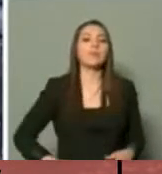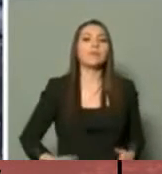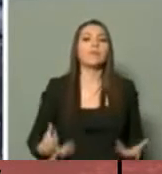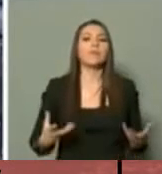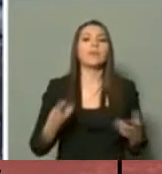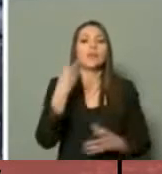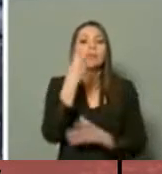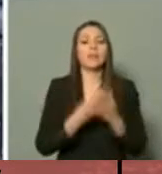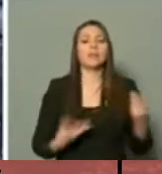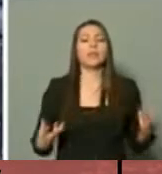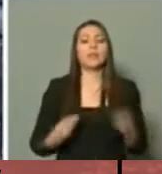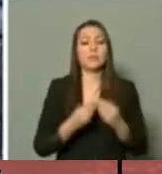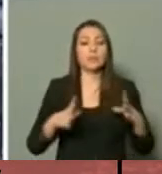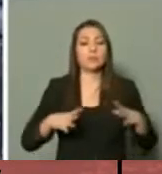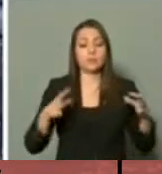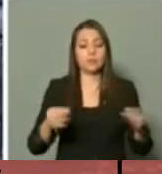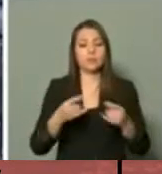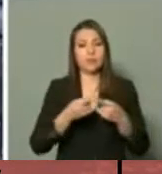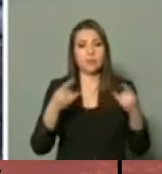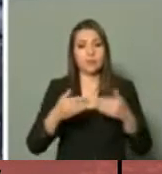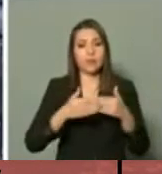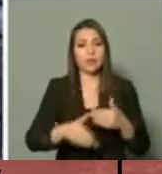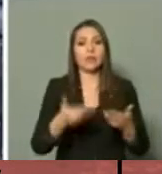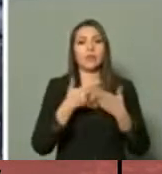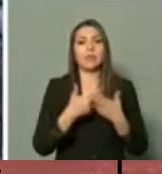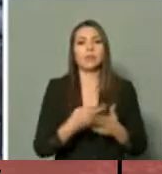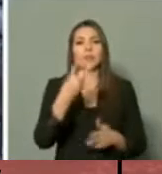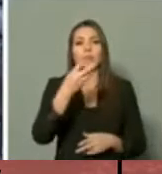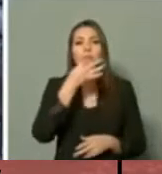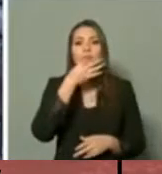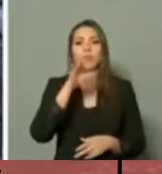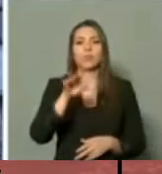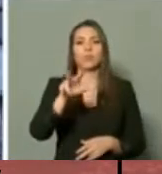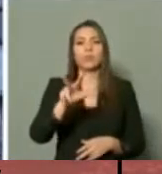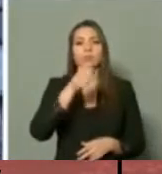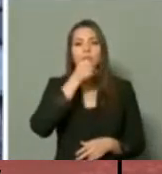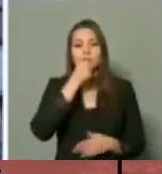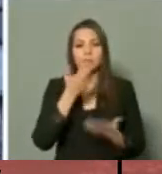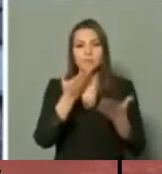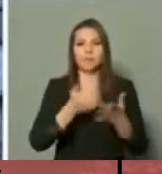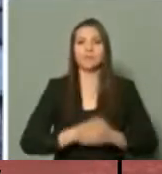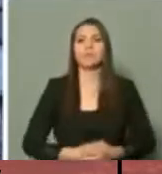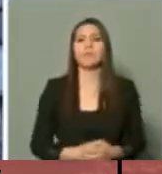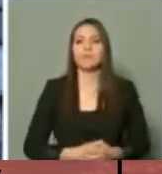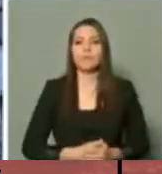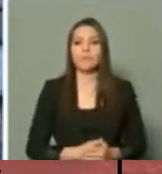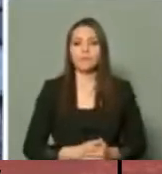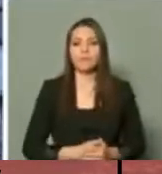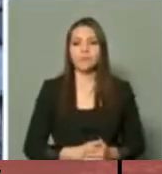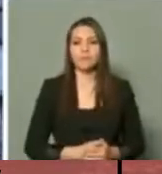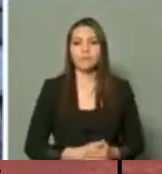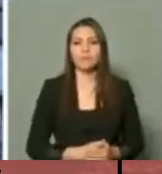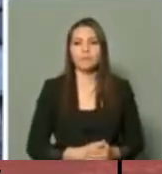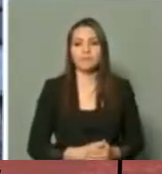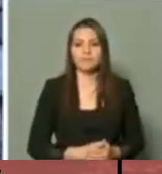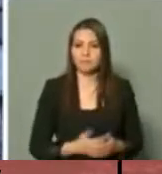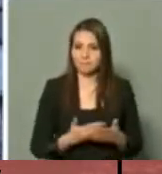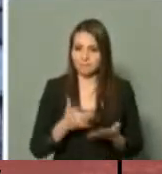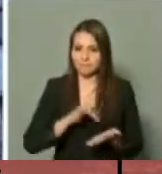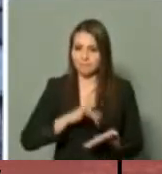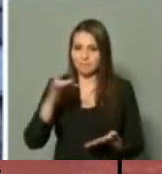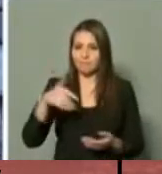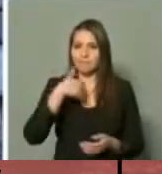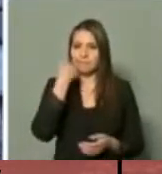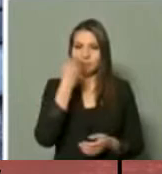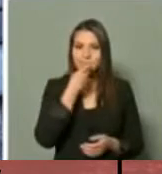Haremos Historia. Aún le restan 2:48. Adelante. Muchísimas gracias. Quiero reconocerle aquí a la